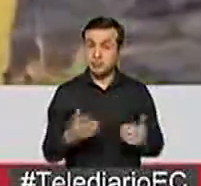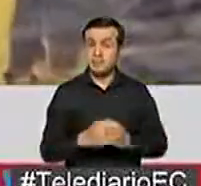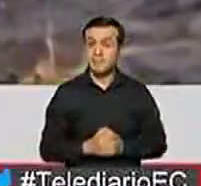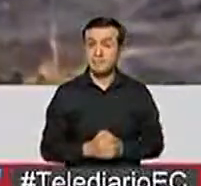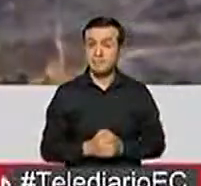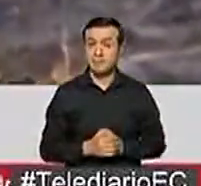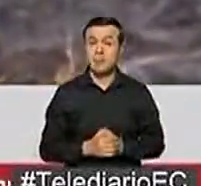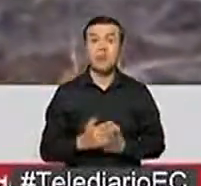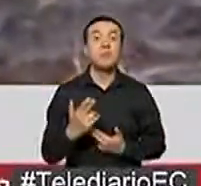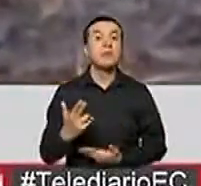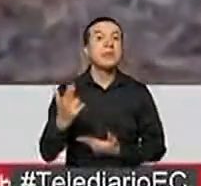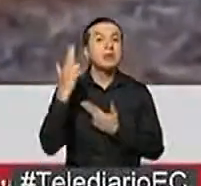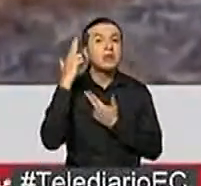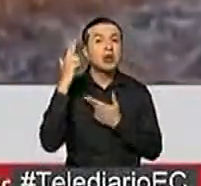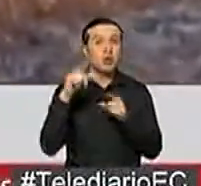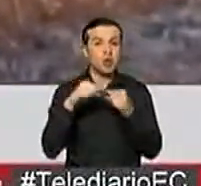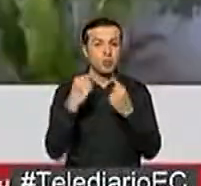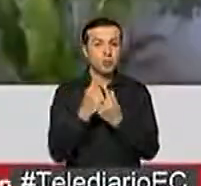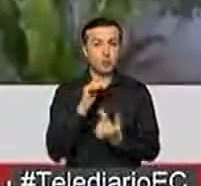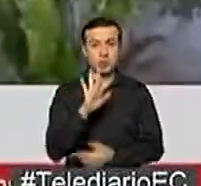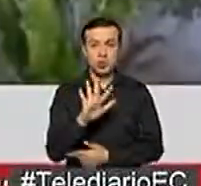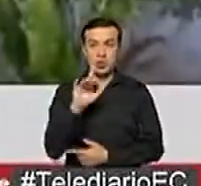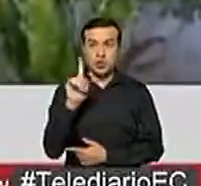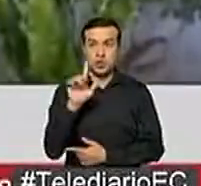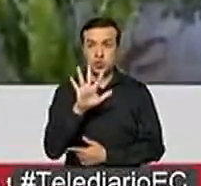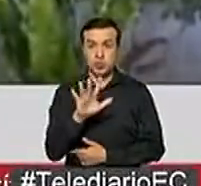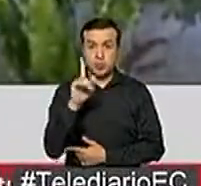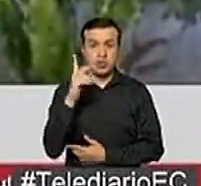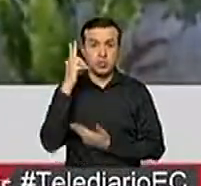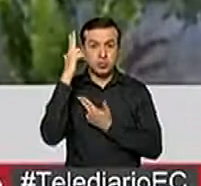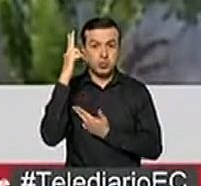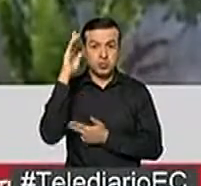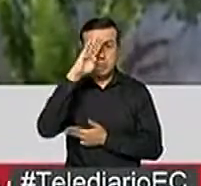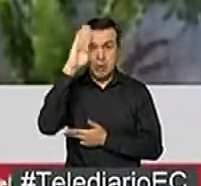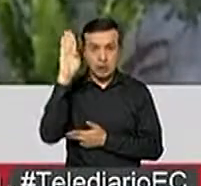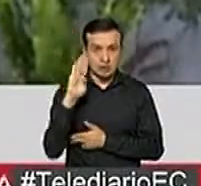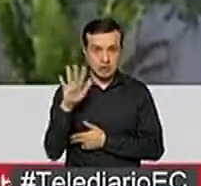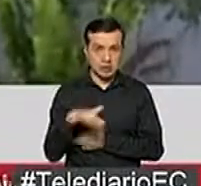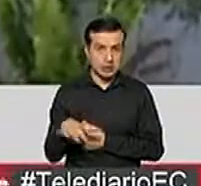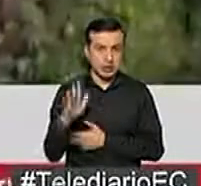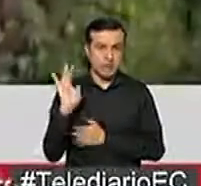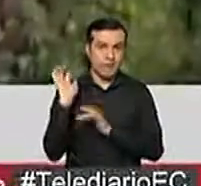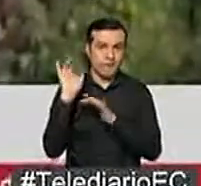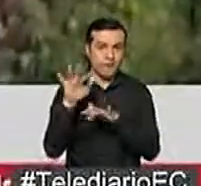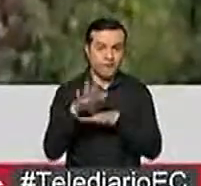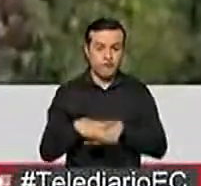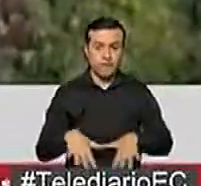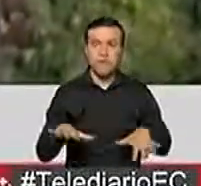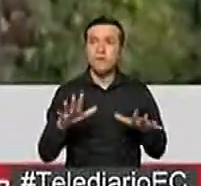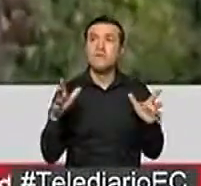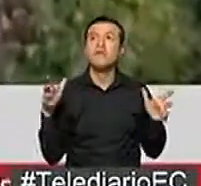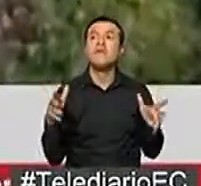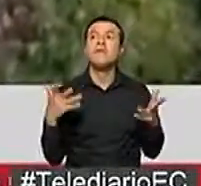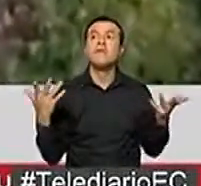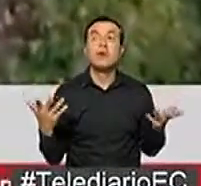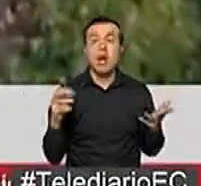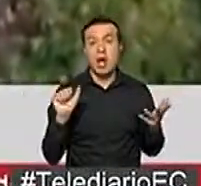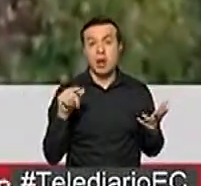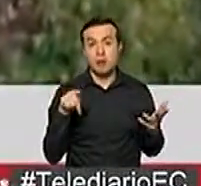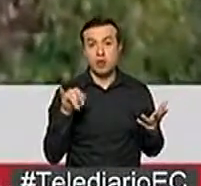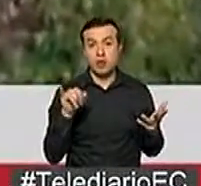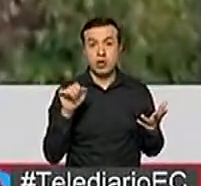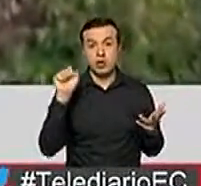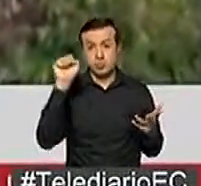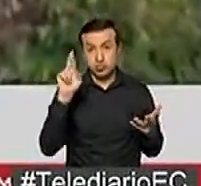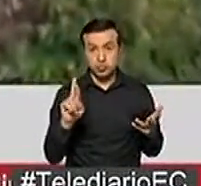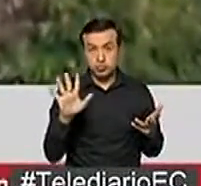Los militares del Batallón 51 de Infantería de la Selva del Ejército de Brasil llegaron a la aislada localidad de Apuí, al sur